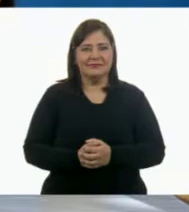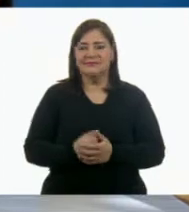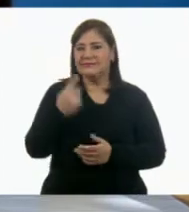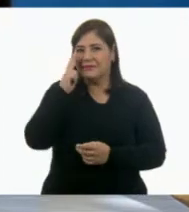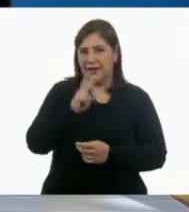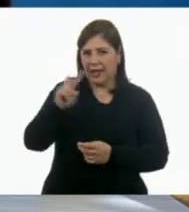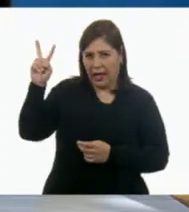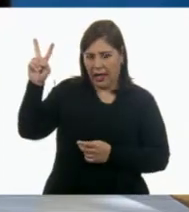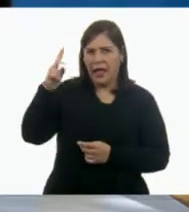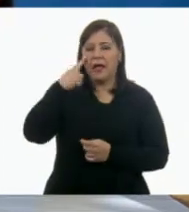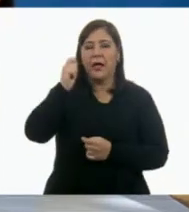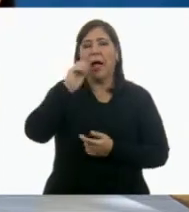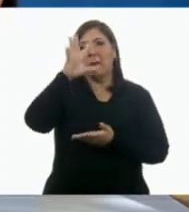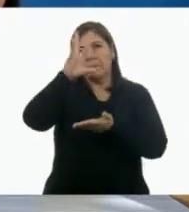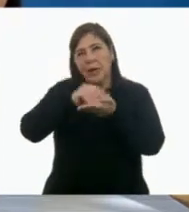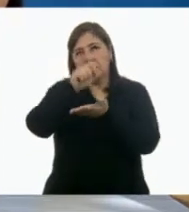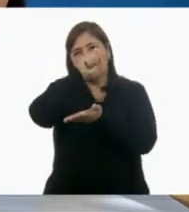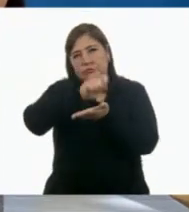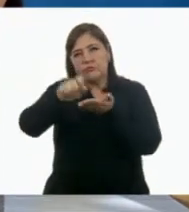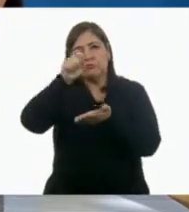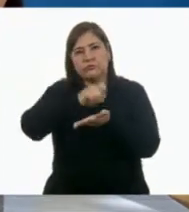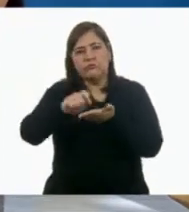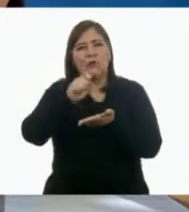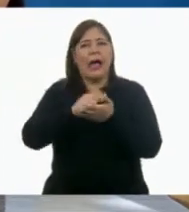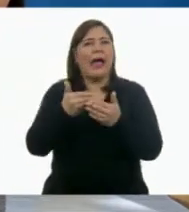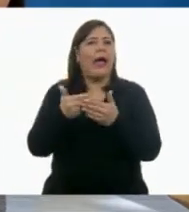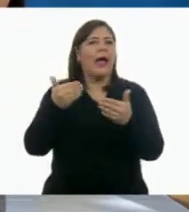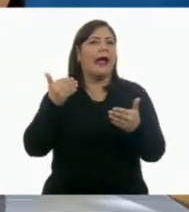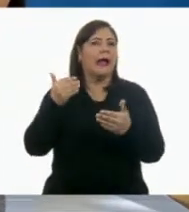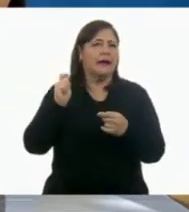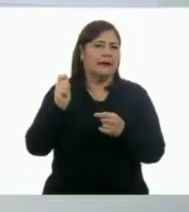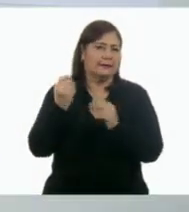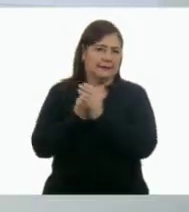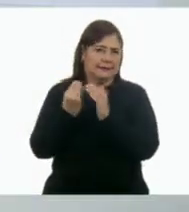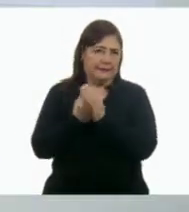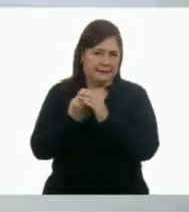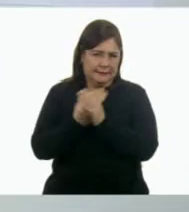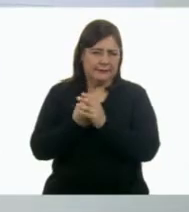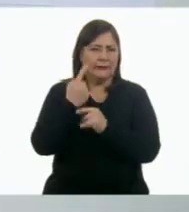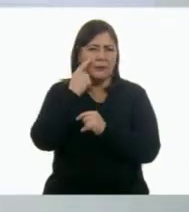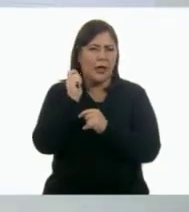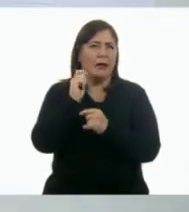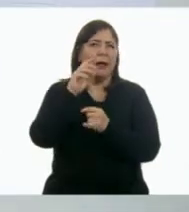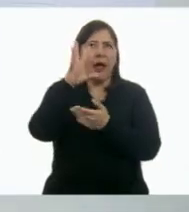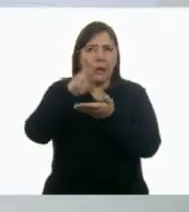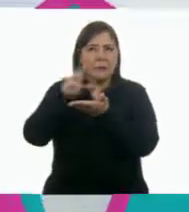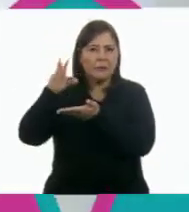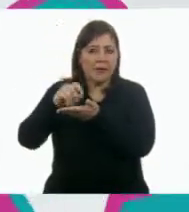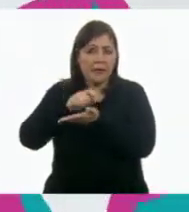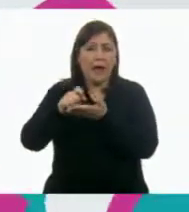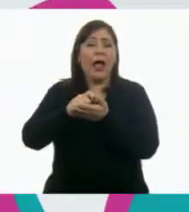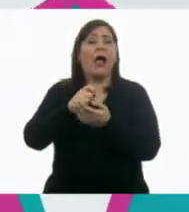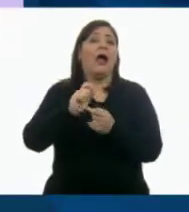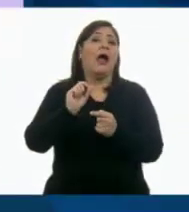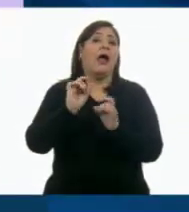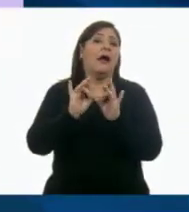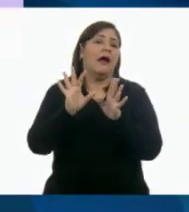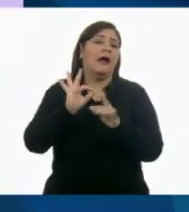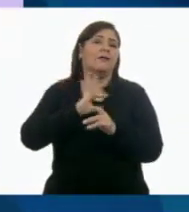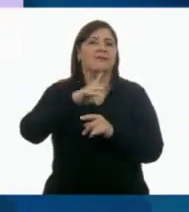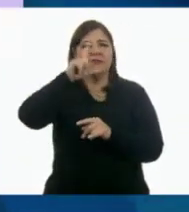Dice que fue tomando notas sobre lo que fuimos nosotros diciendo en la clase anterior, pero que no completó la